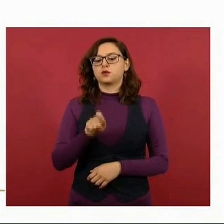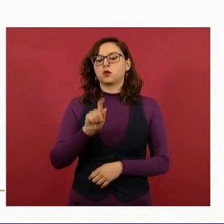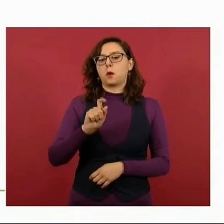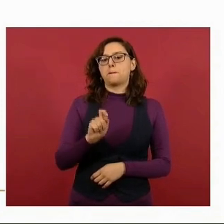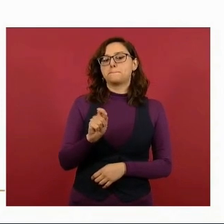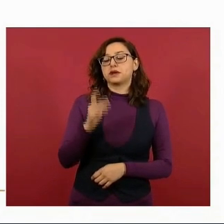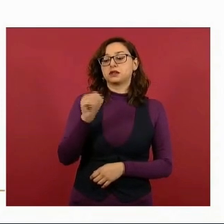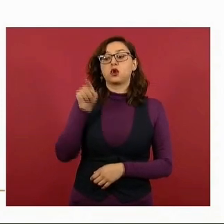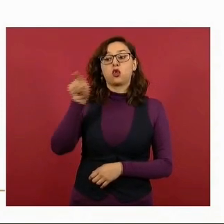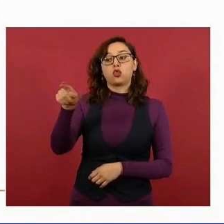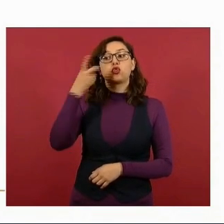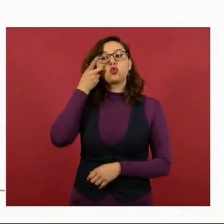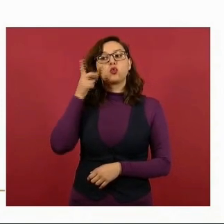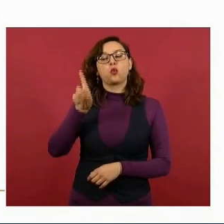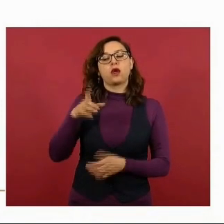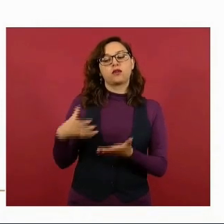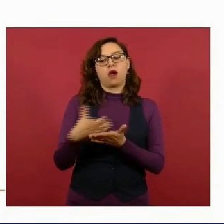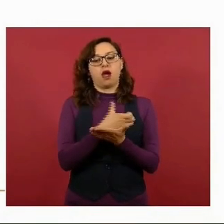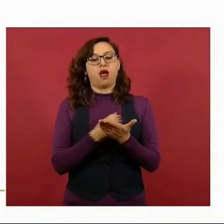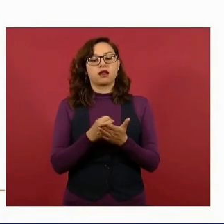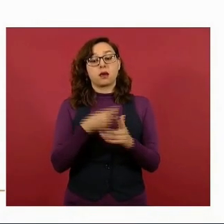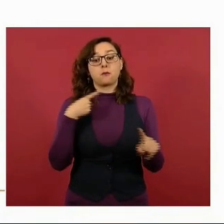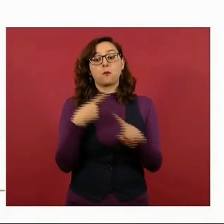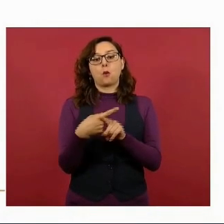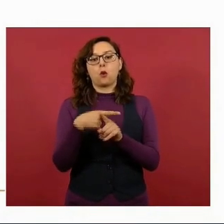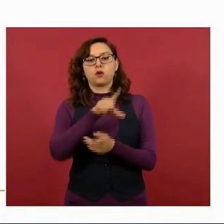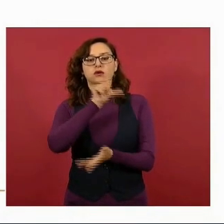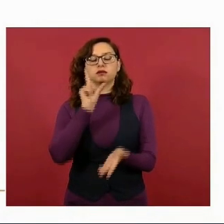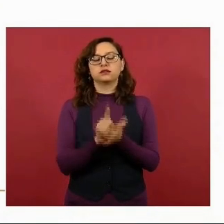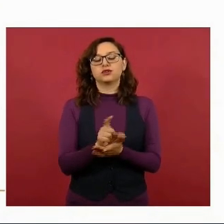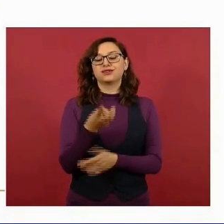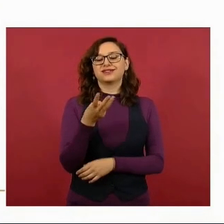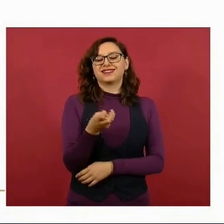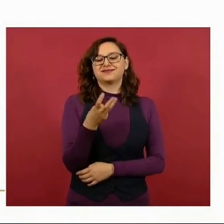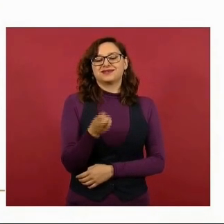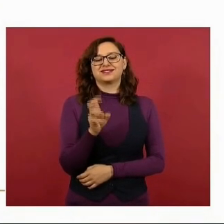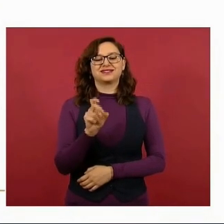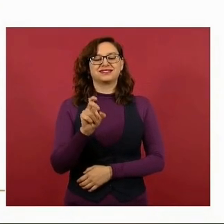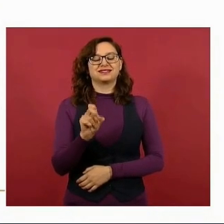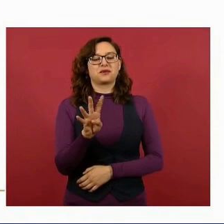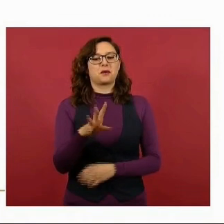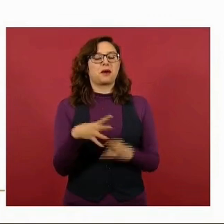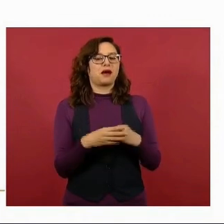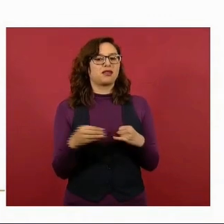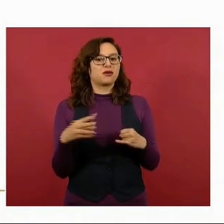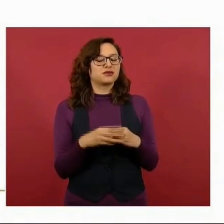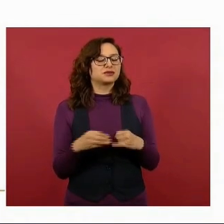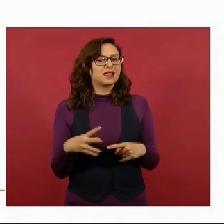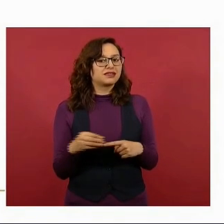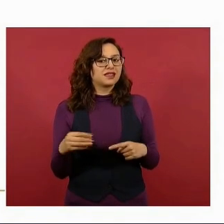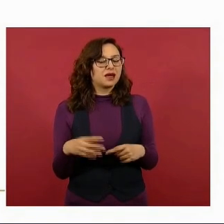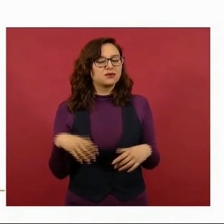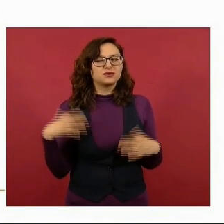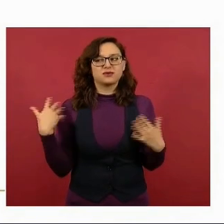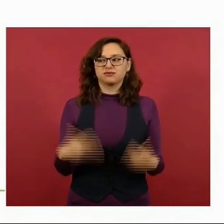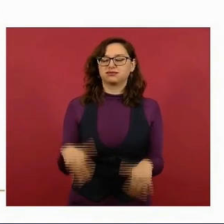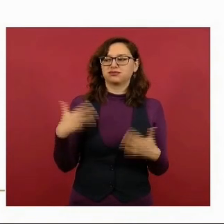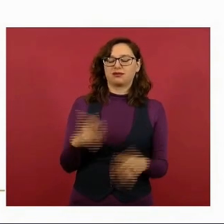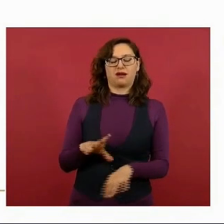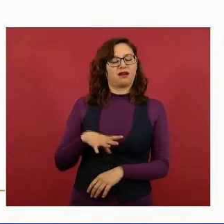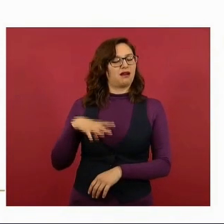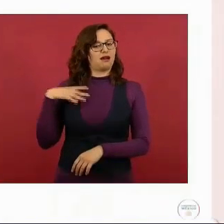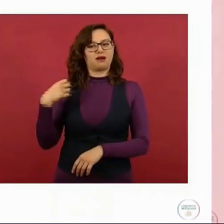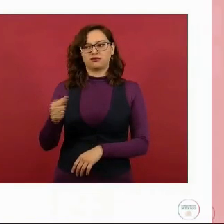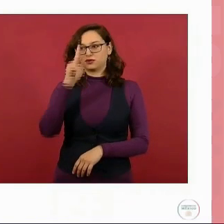de 3 pesos con 34 centavos, estos de BP en Campeche, comparado con